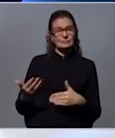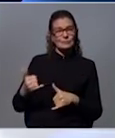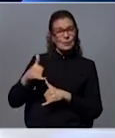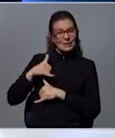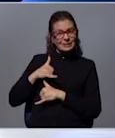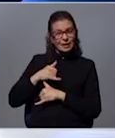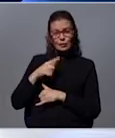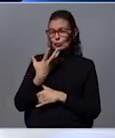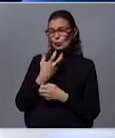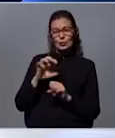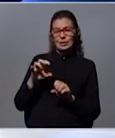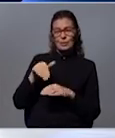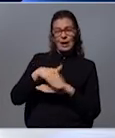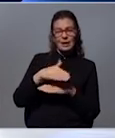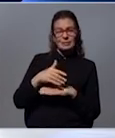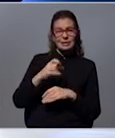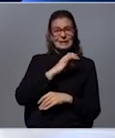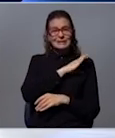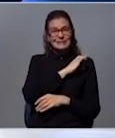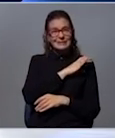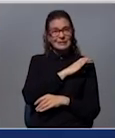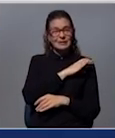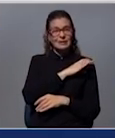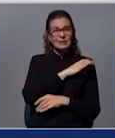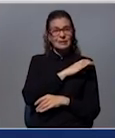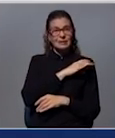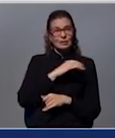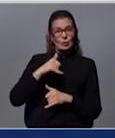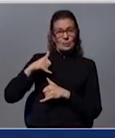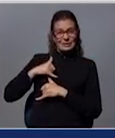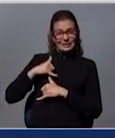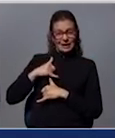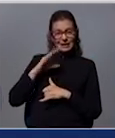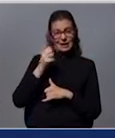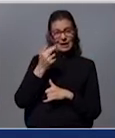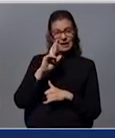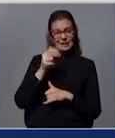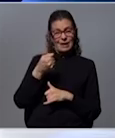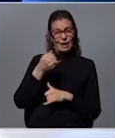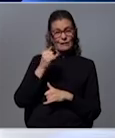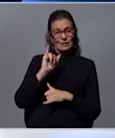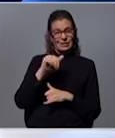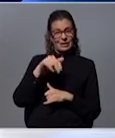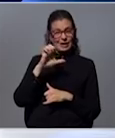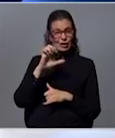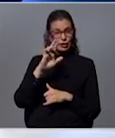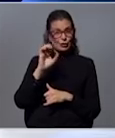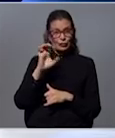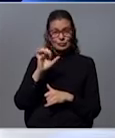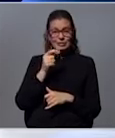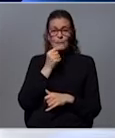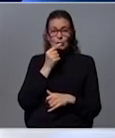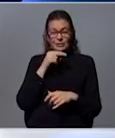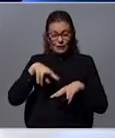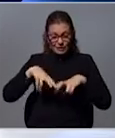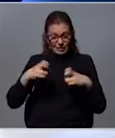queremos sacar los militares en chile lo que están son los cadáveres y hay 15 personas muertas pero no son de ghana dineros ni la policía